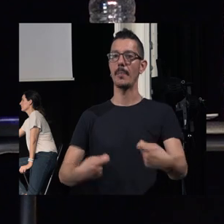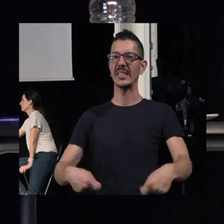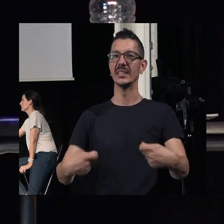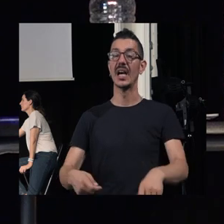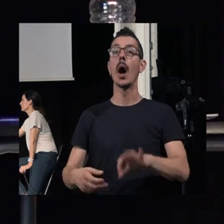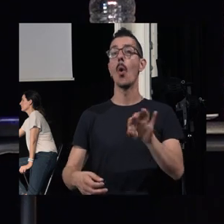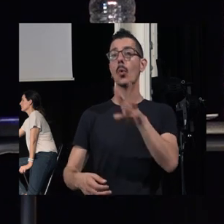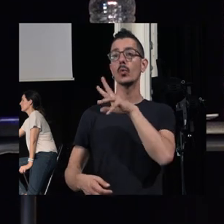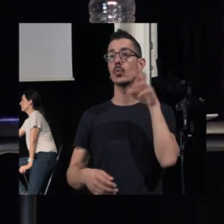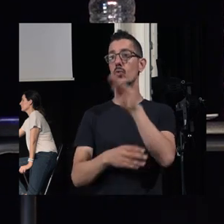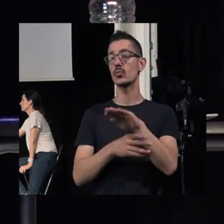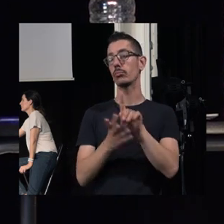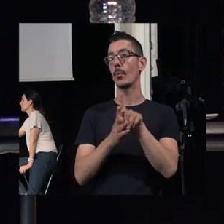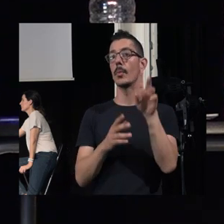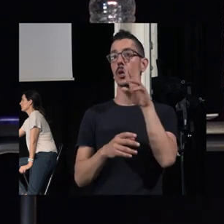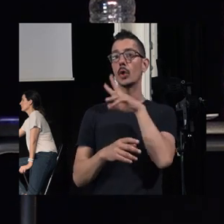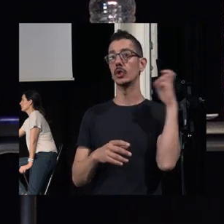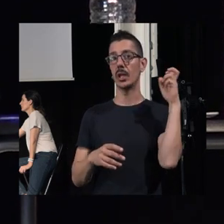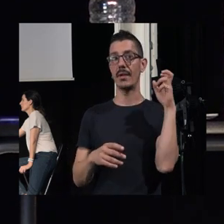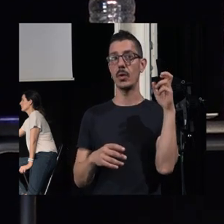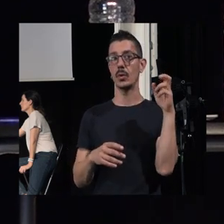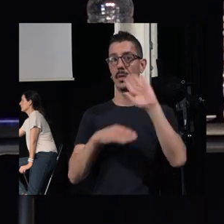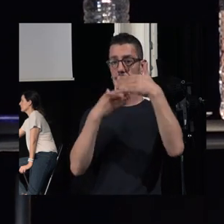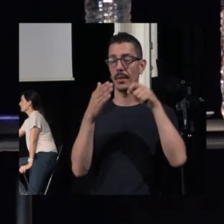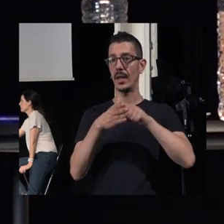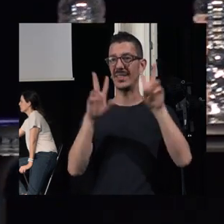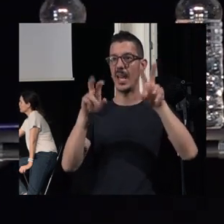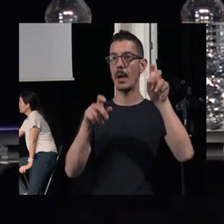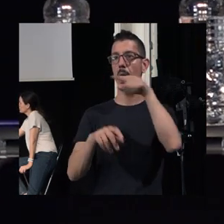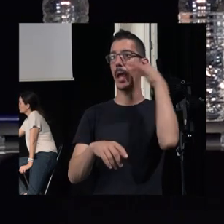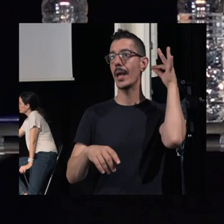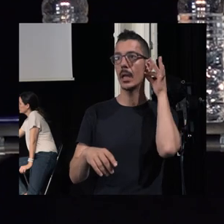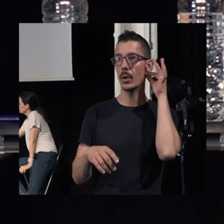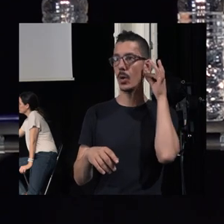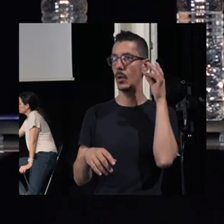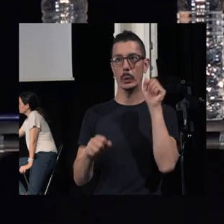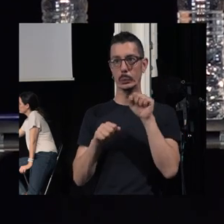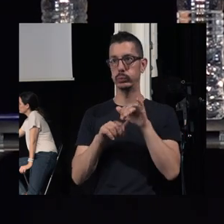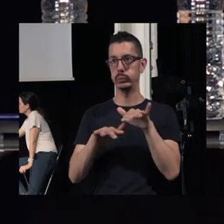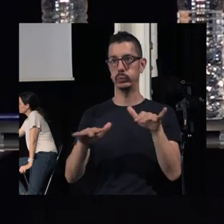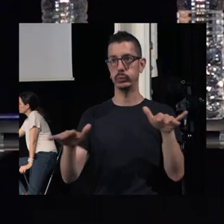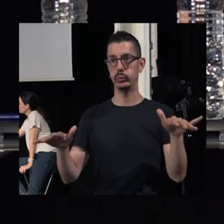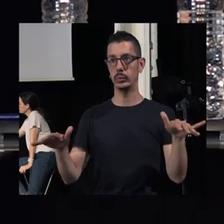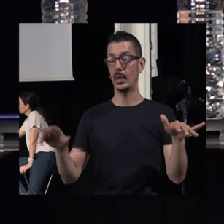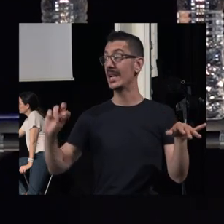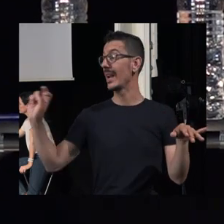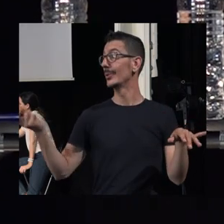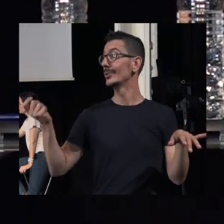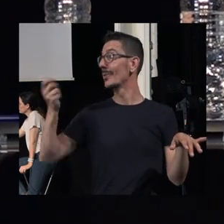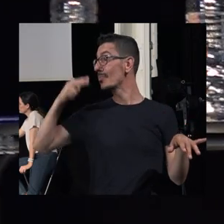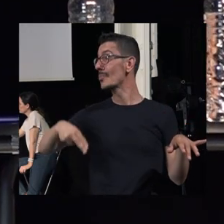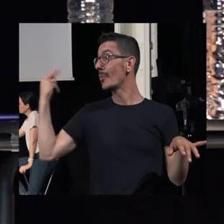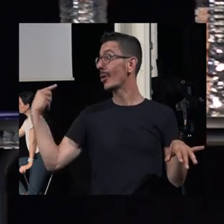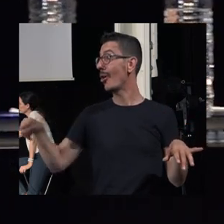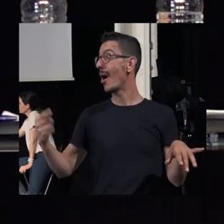más conservadores y más reaccionarios en torno al género, impregna y absorbe muchísimos recursos públicos